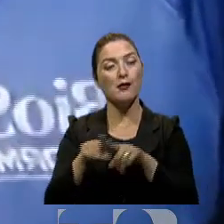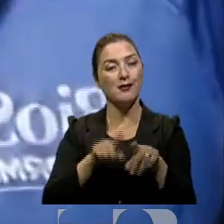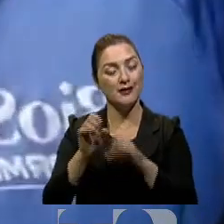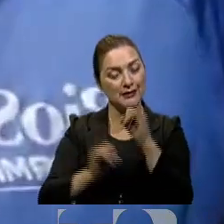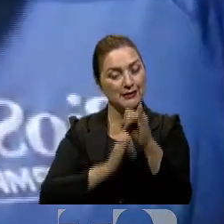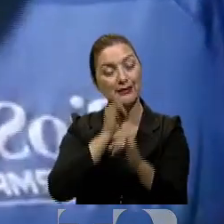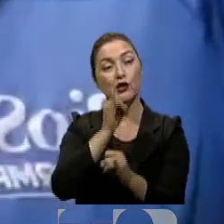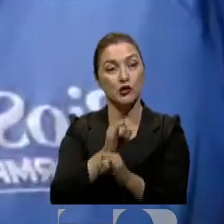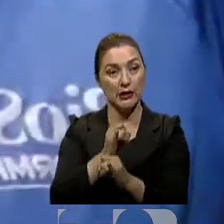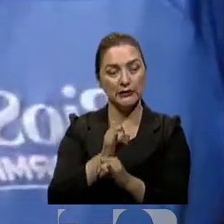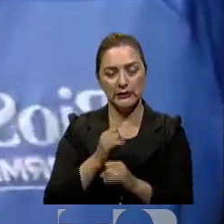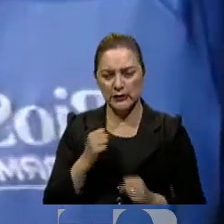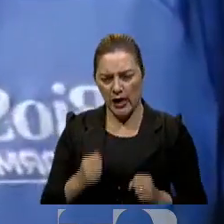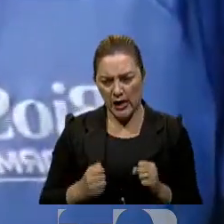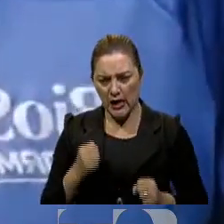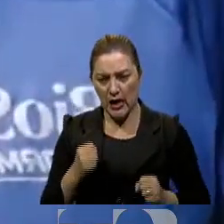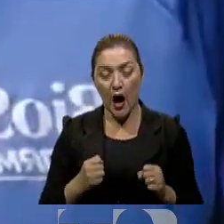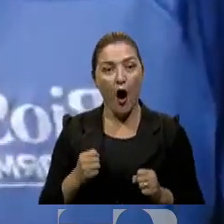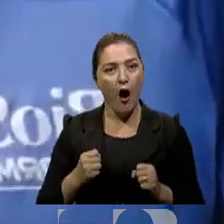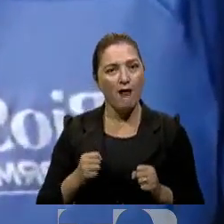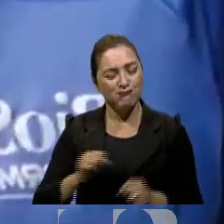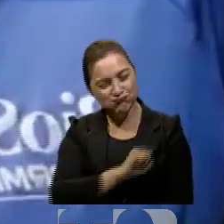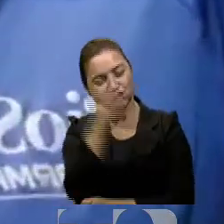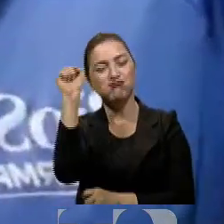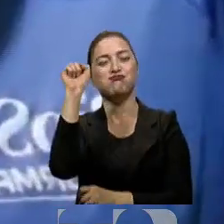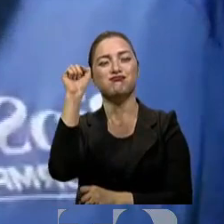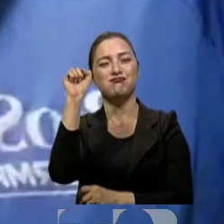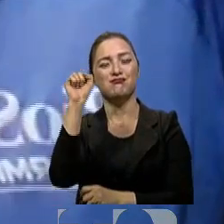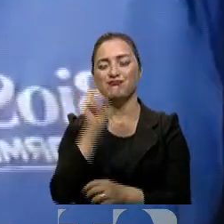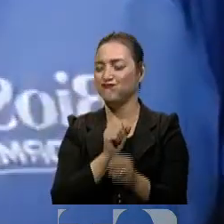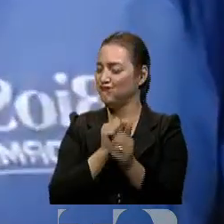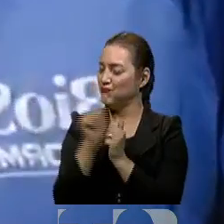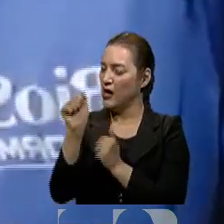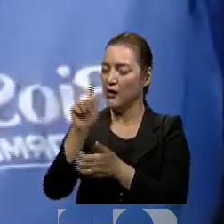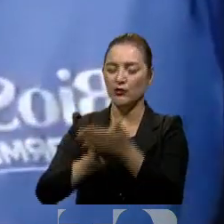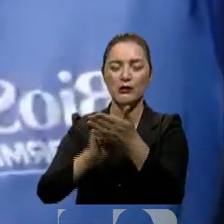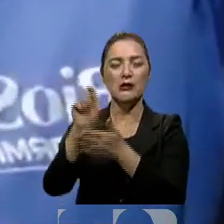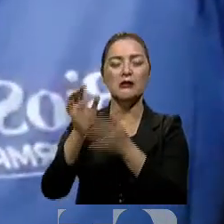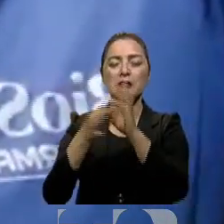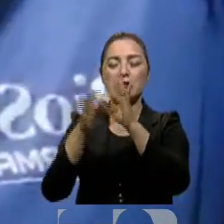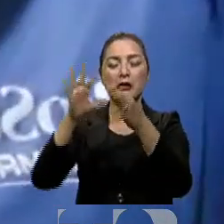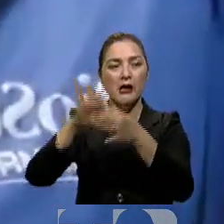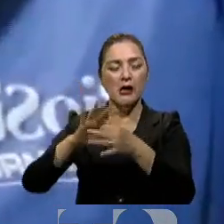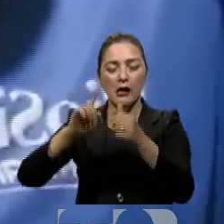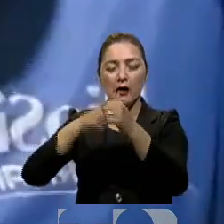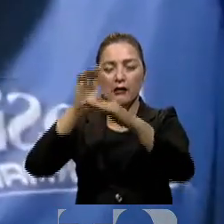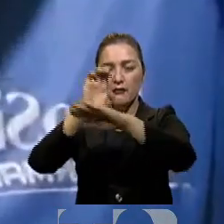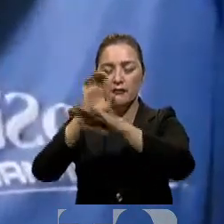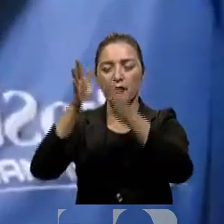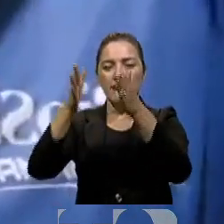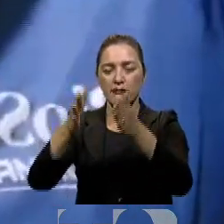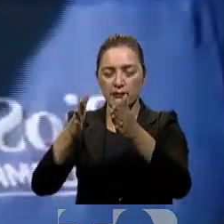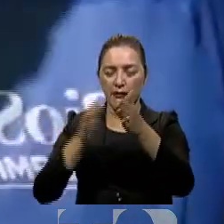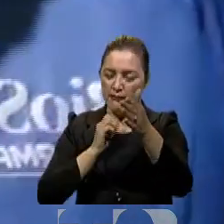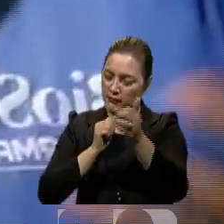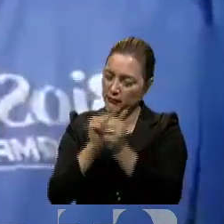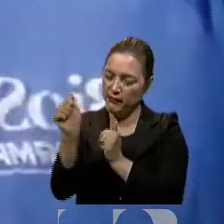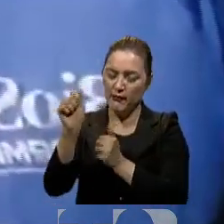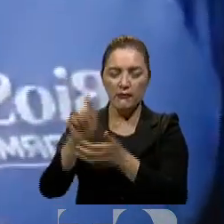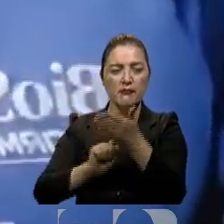y obtuvimos la marca clasificatoria para los Juegos Olímpicos de París 2024. Soy el primer ecuatoriano en clasificar a Juegos